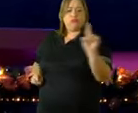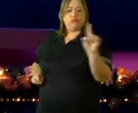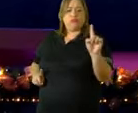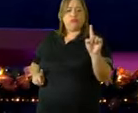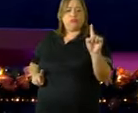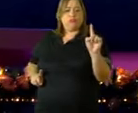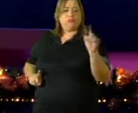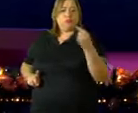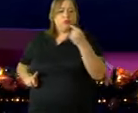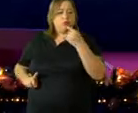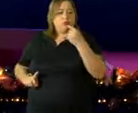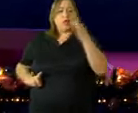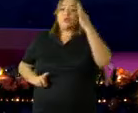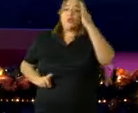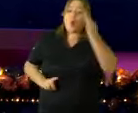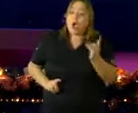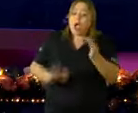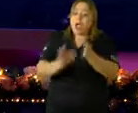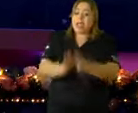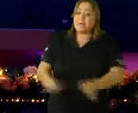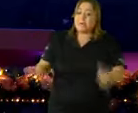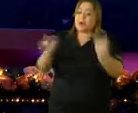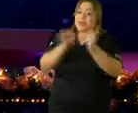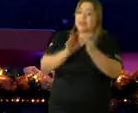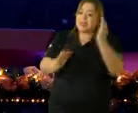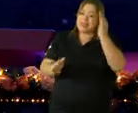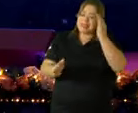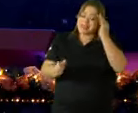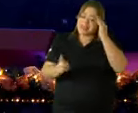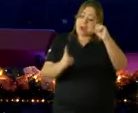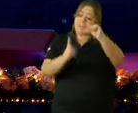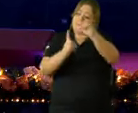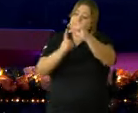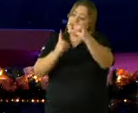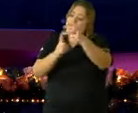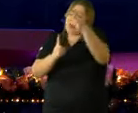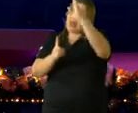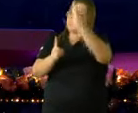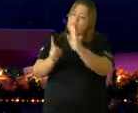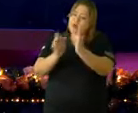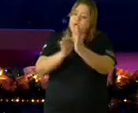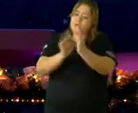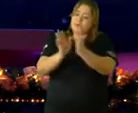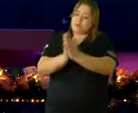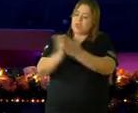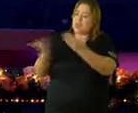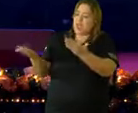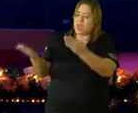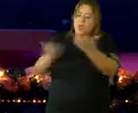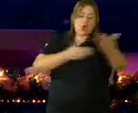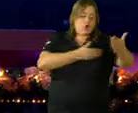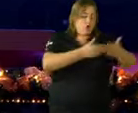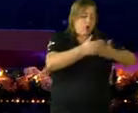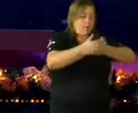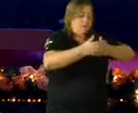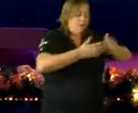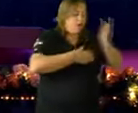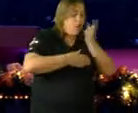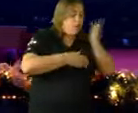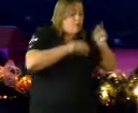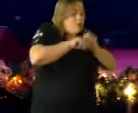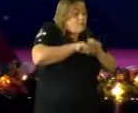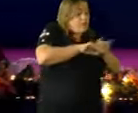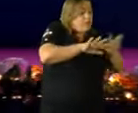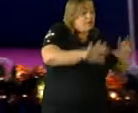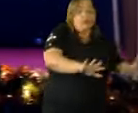fuera de la Biblia. Por eso es tan importante conocer la palabra de Dios. No importa lo que se manifieste. Si no está